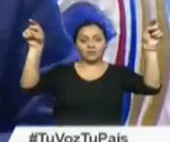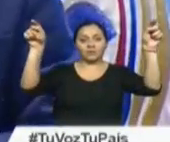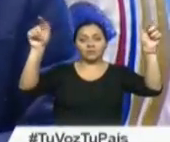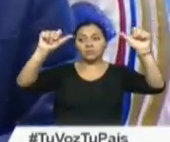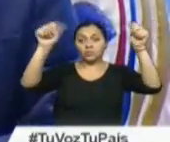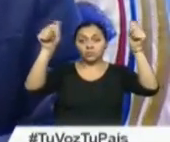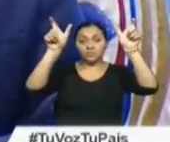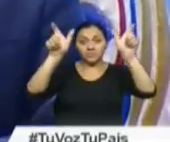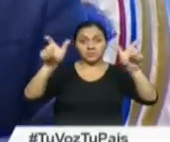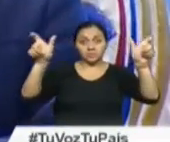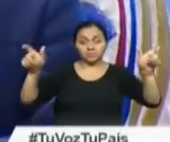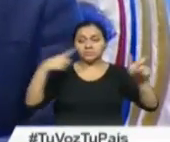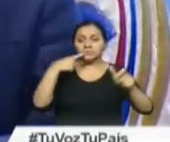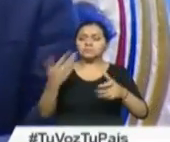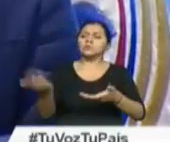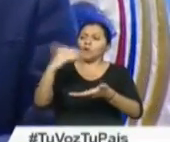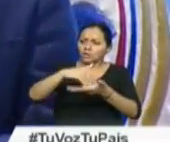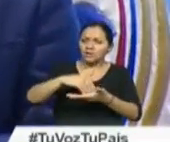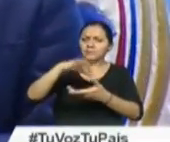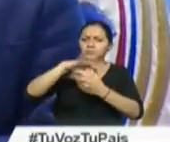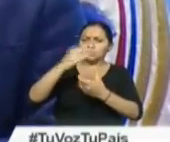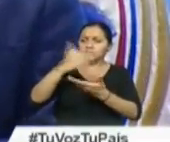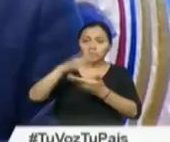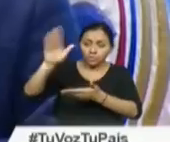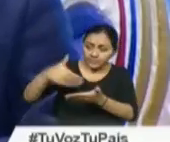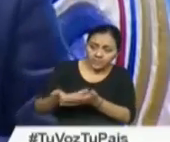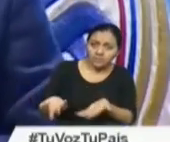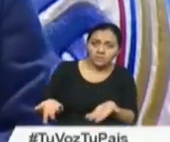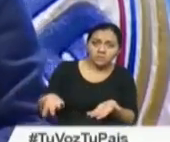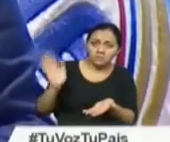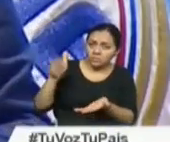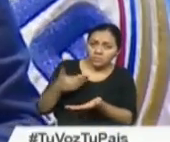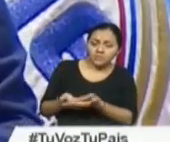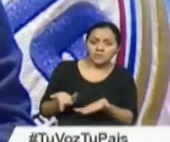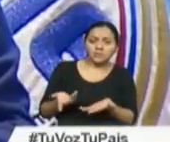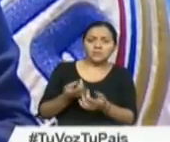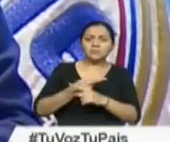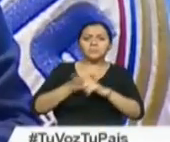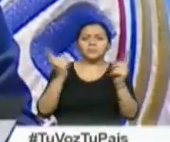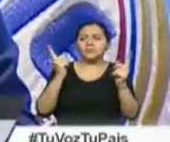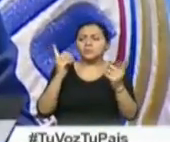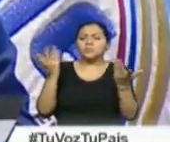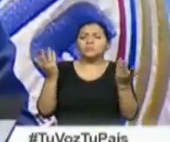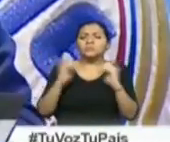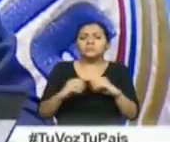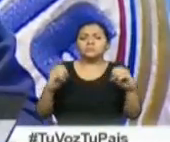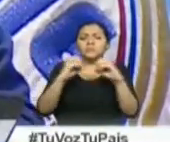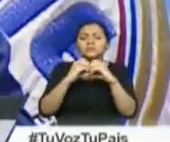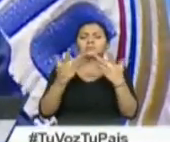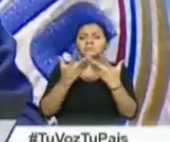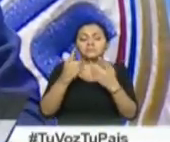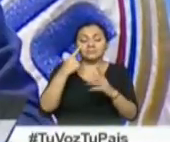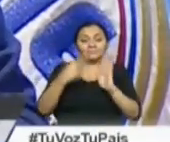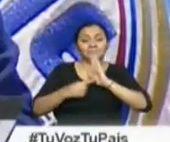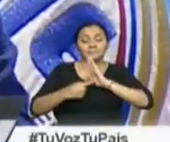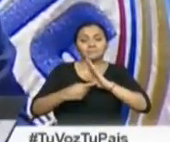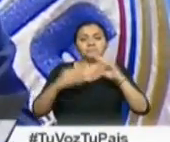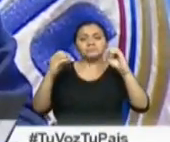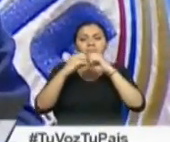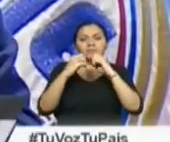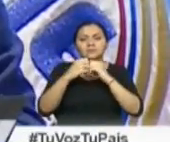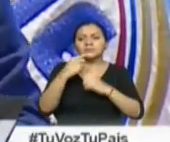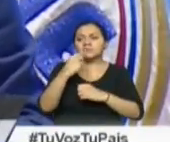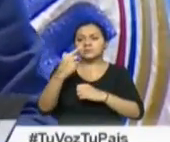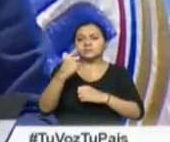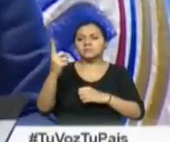quienes pidieron el recuento de votos y nunca llegaron. Y no solo que nunca llegaron, presentaron un recurso